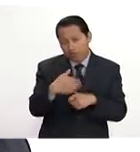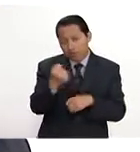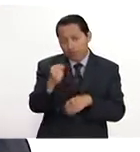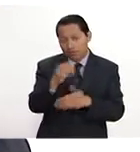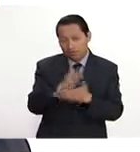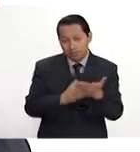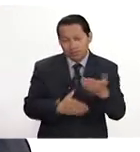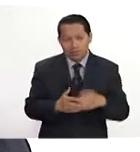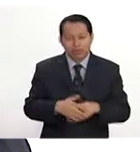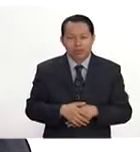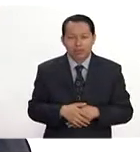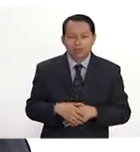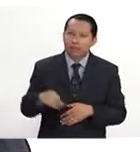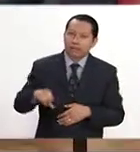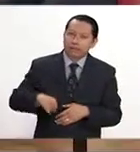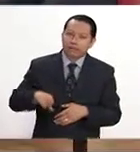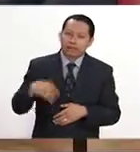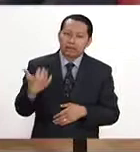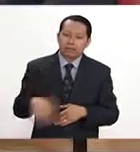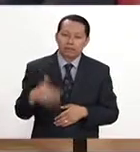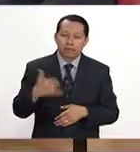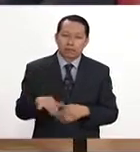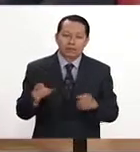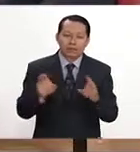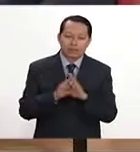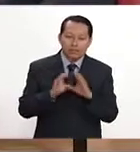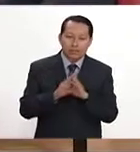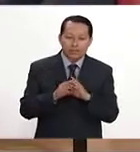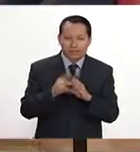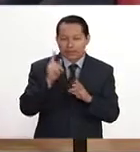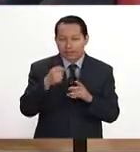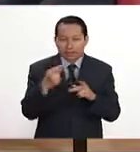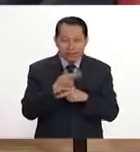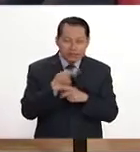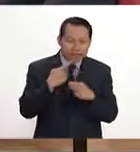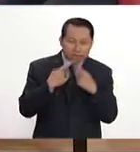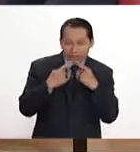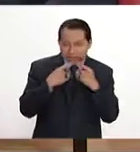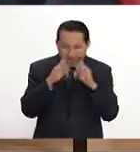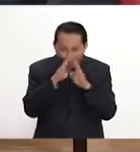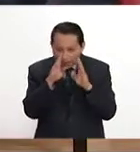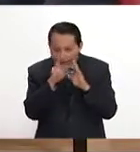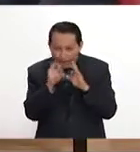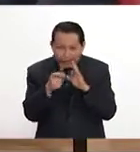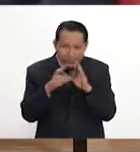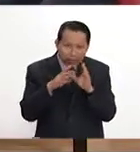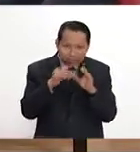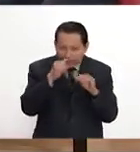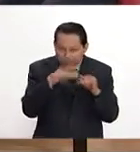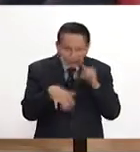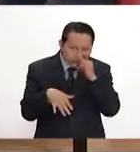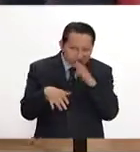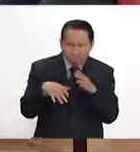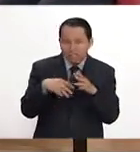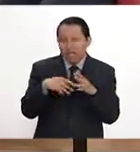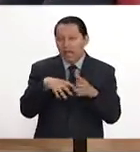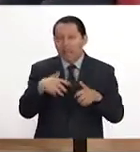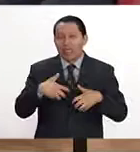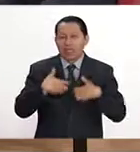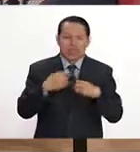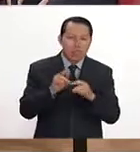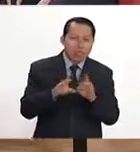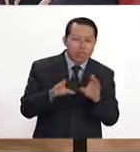septiembre. Perfecto. Sería interesantísimo, imagínate estar husmeándolo, cómo debaten, cómo se enojan, cómo riñen, cómo